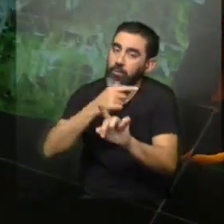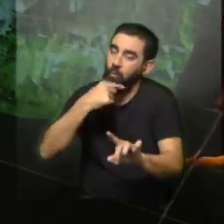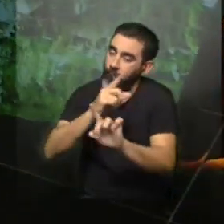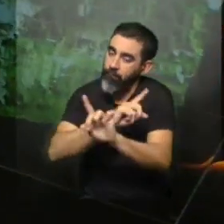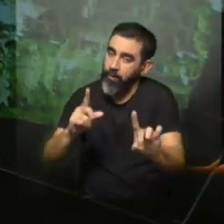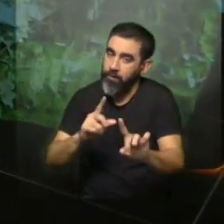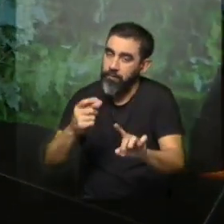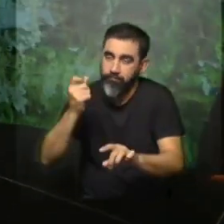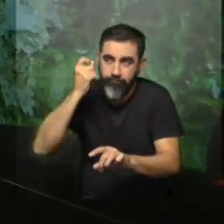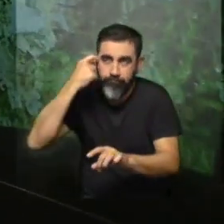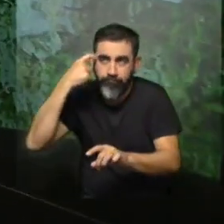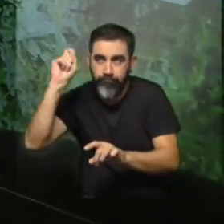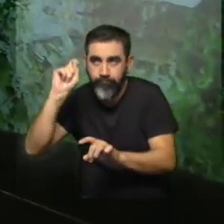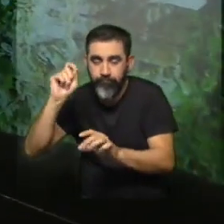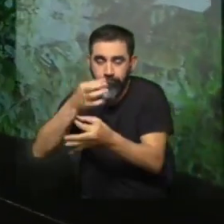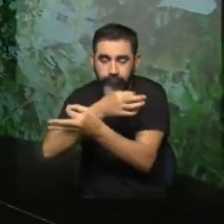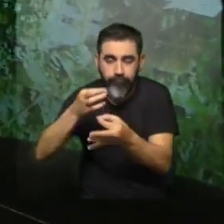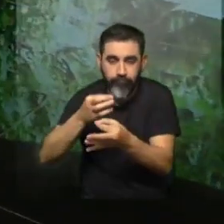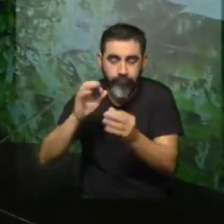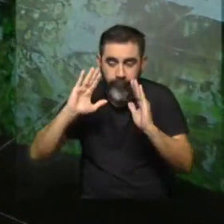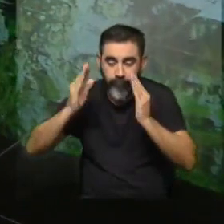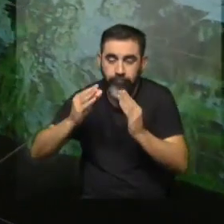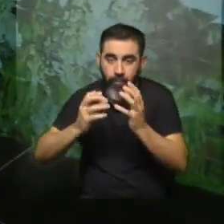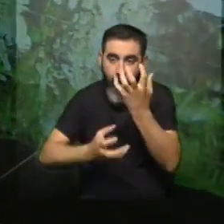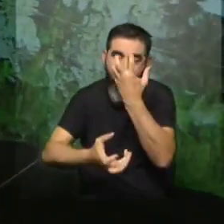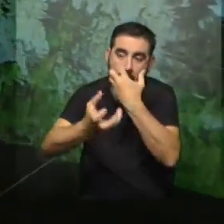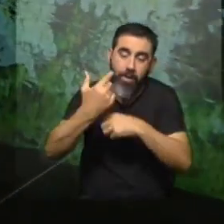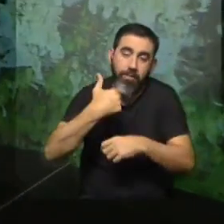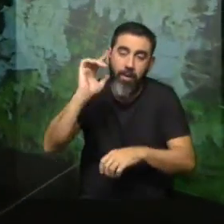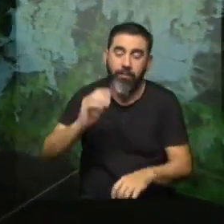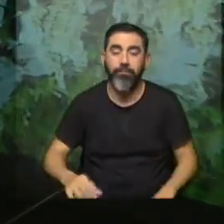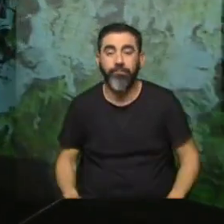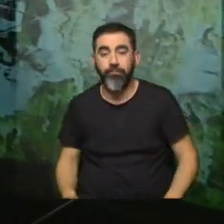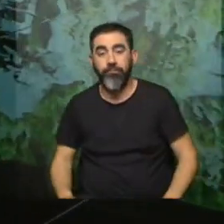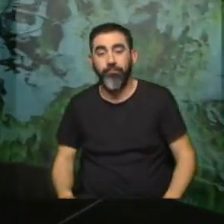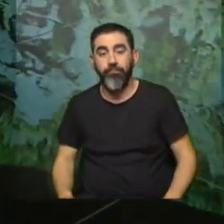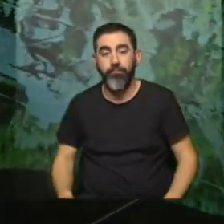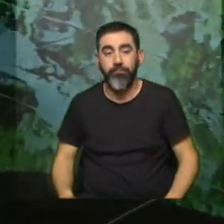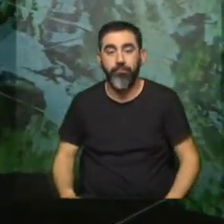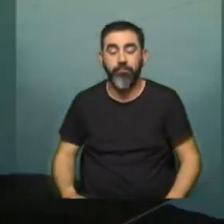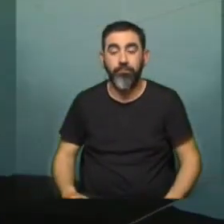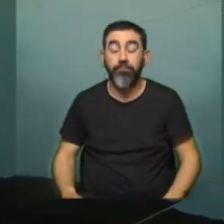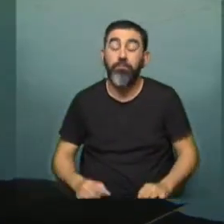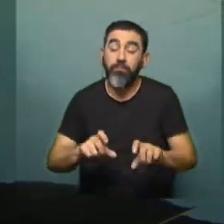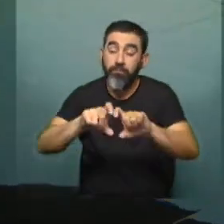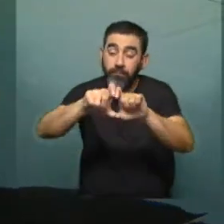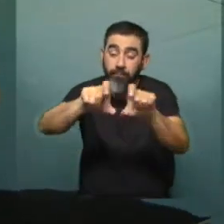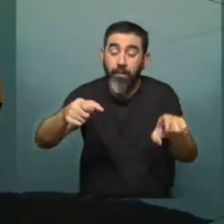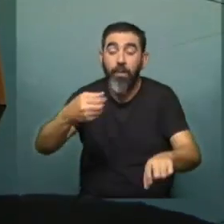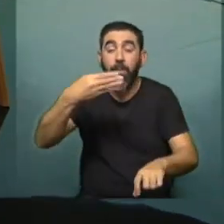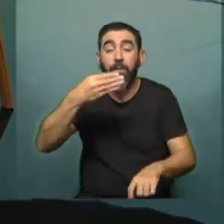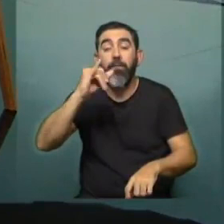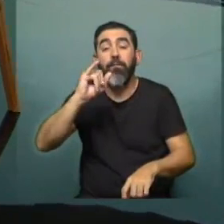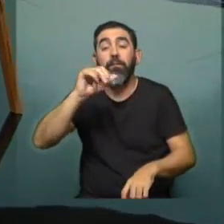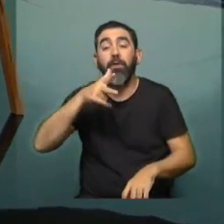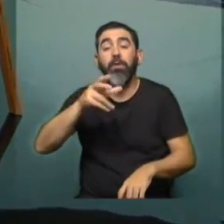precisan estrategias bastante definidas para abordar un rebaño de... Ahí se parece un poco más a la idea del bichadero. Claro, el bichadero